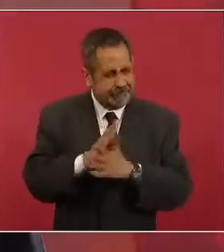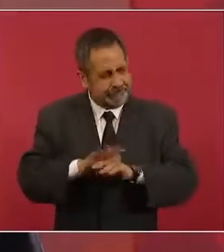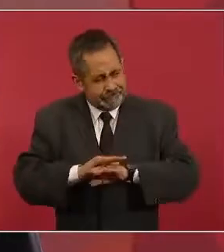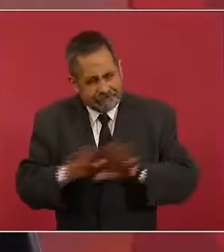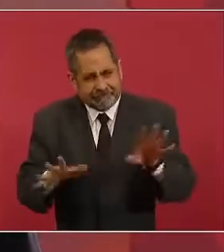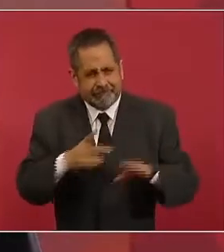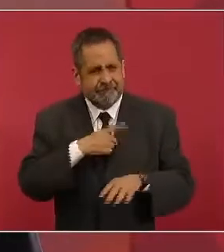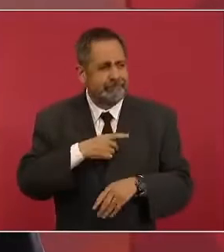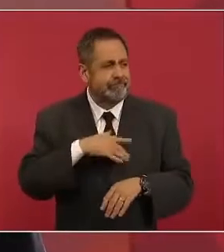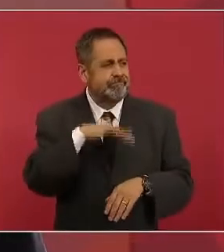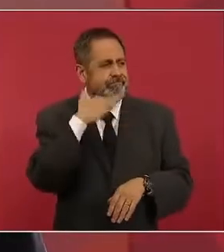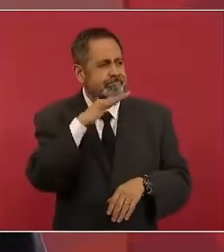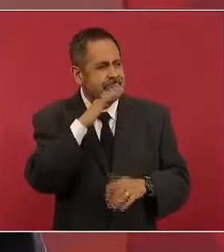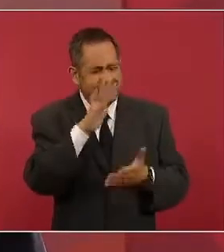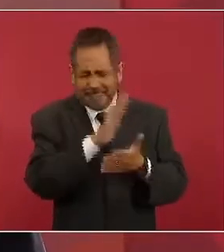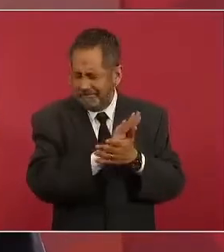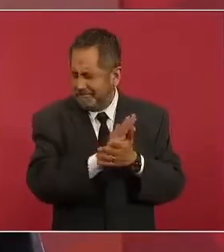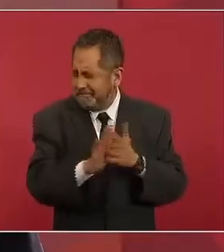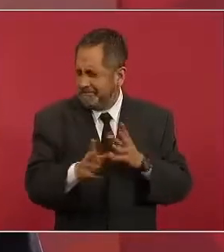país.